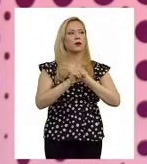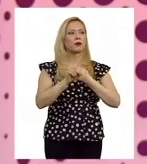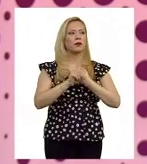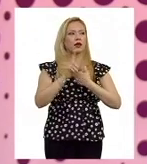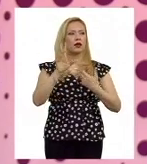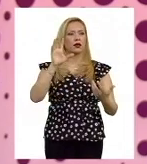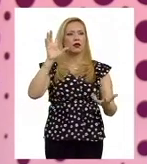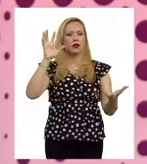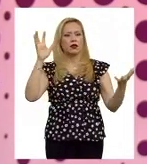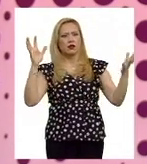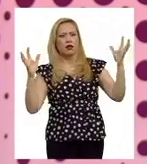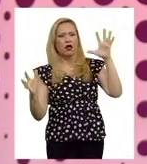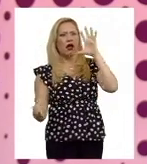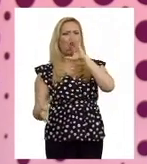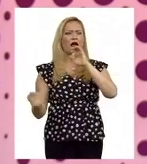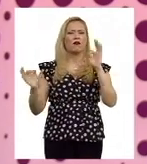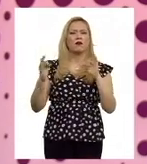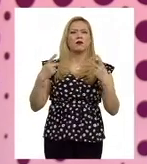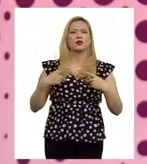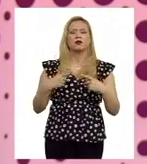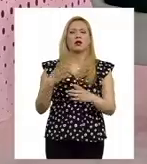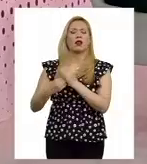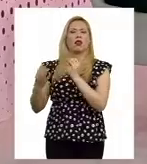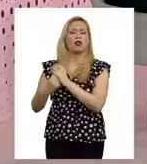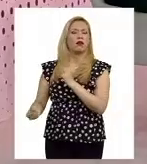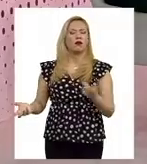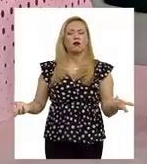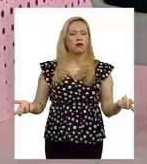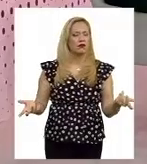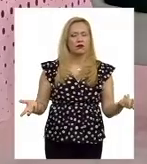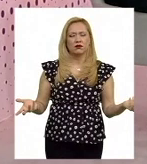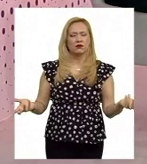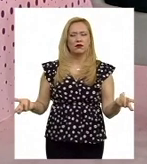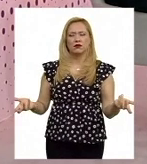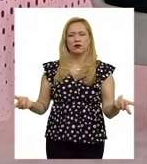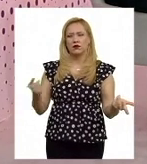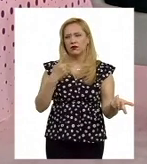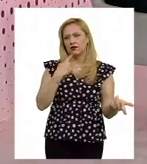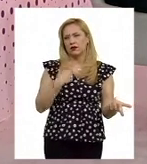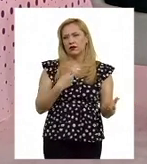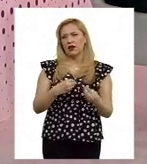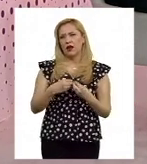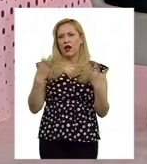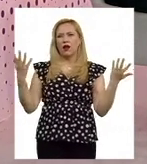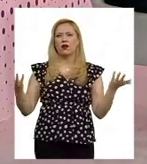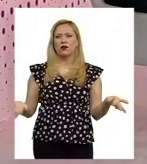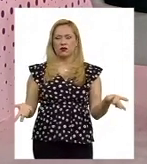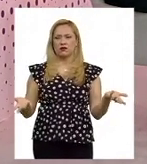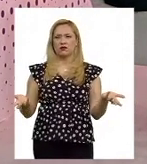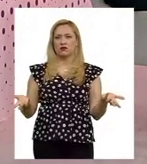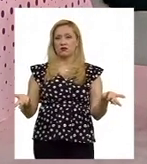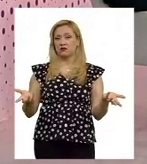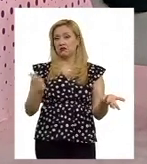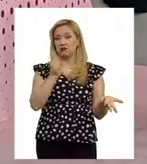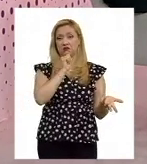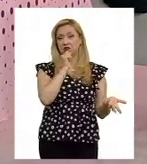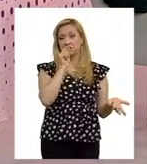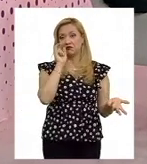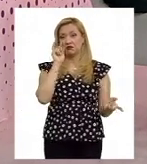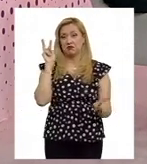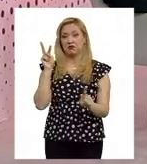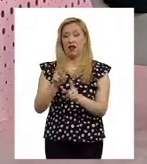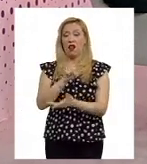climática en el desplazamiento forzado, aunque ahorita tú podrás decirnos lo mejor, aún no se ha reconocido en el